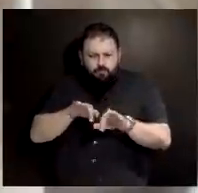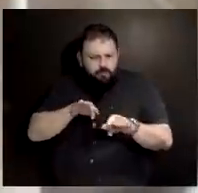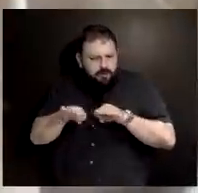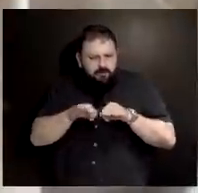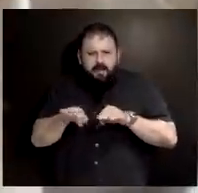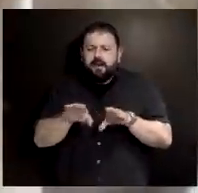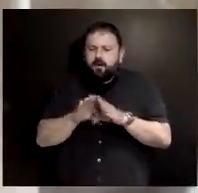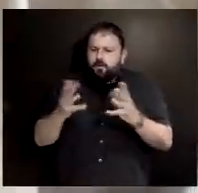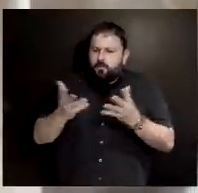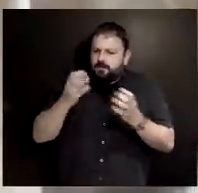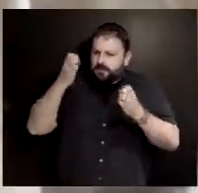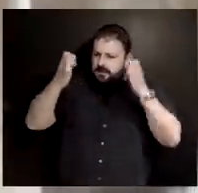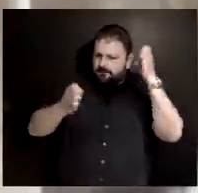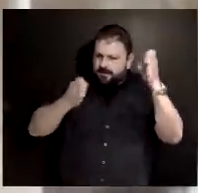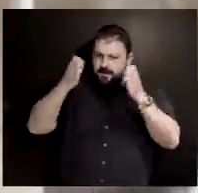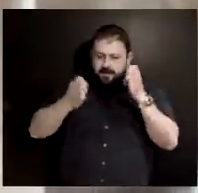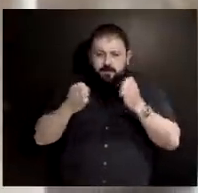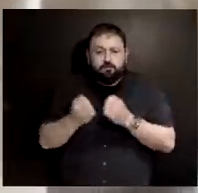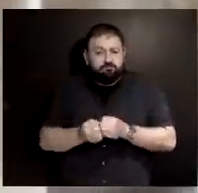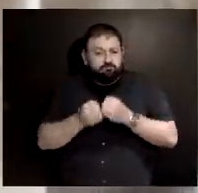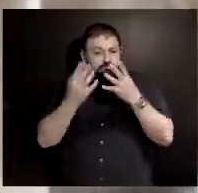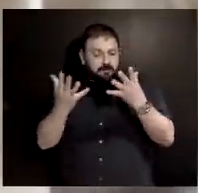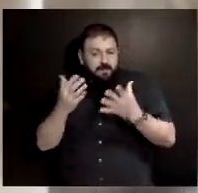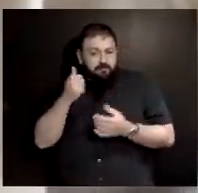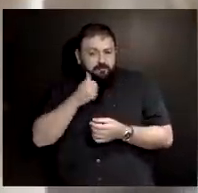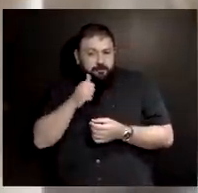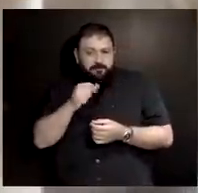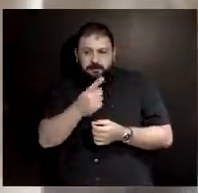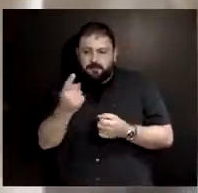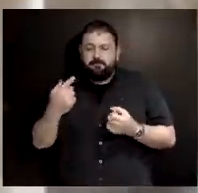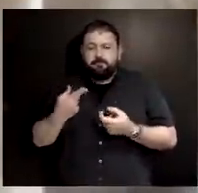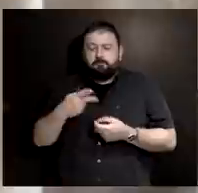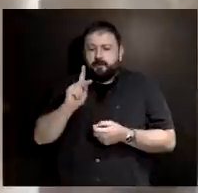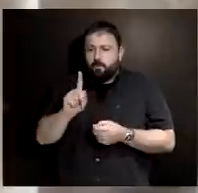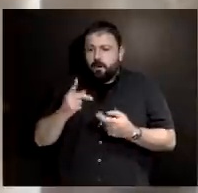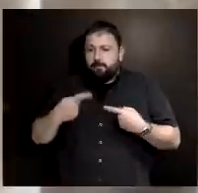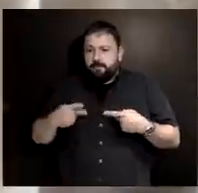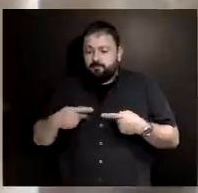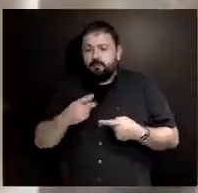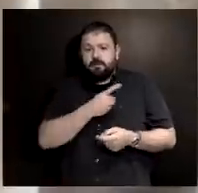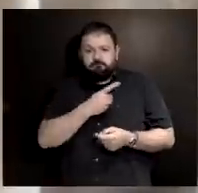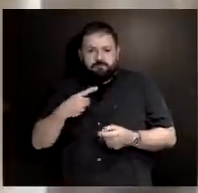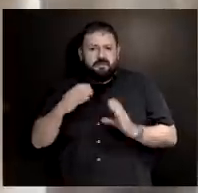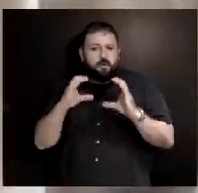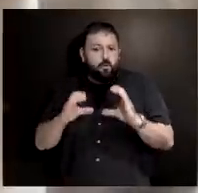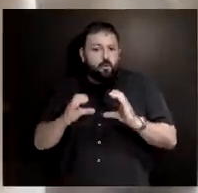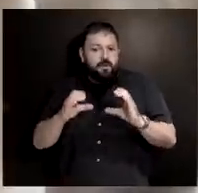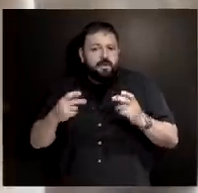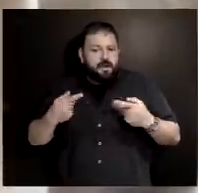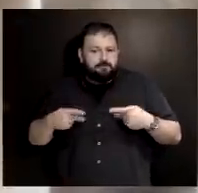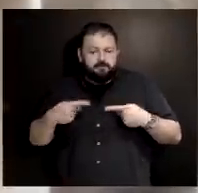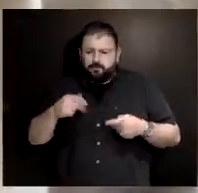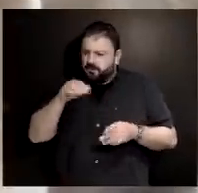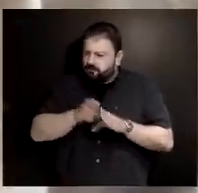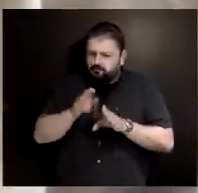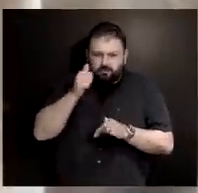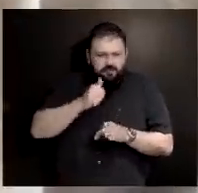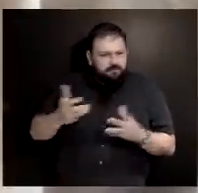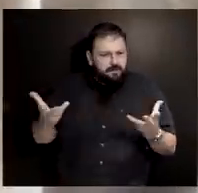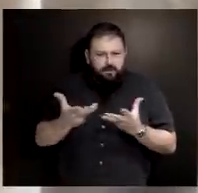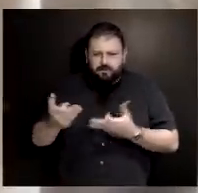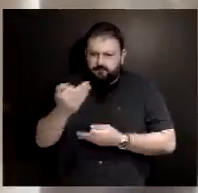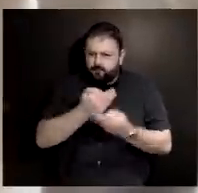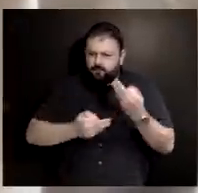eventos, pero por supuesto uno como criterio, cuidando a la gente, como lo hemos estado haciendo, y segundo también,